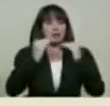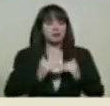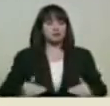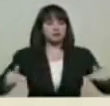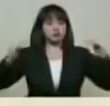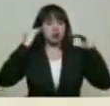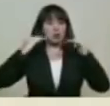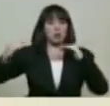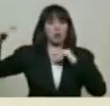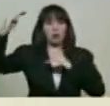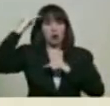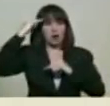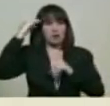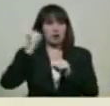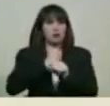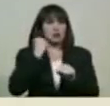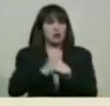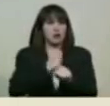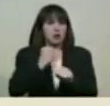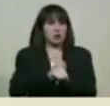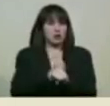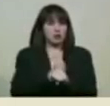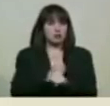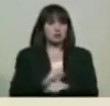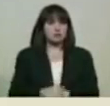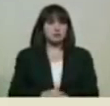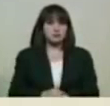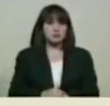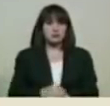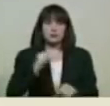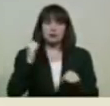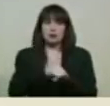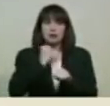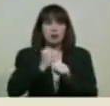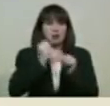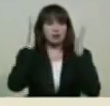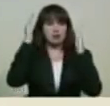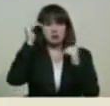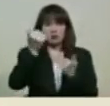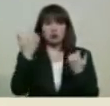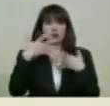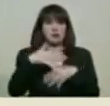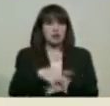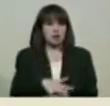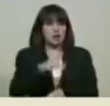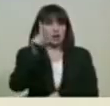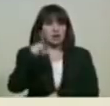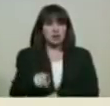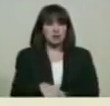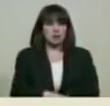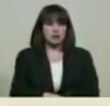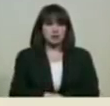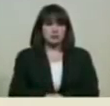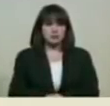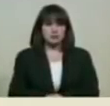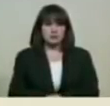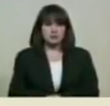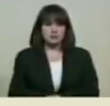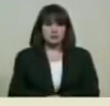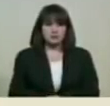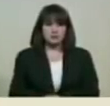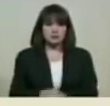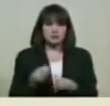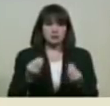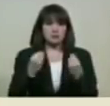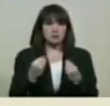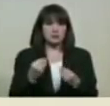nuestros trabajadores y de nuestras trabajadoras. La atención integral también en los distintos planes de protección social